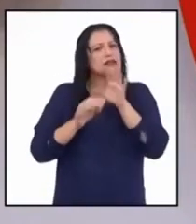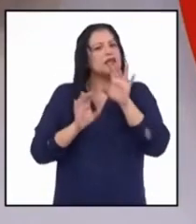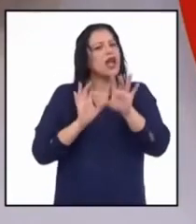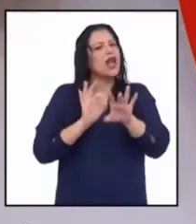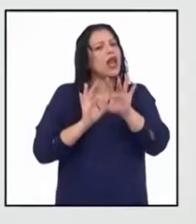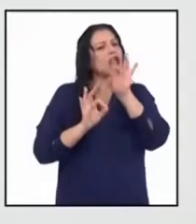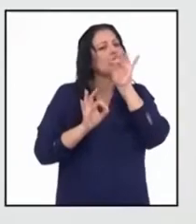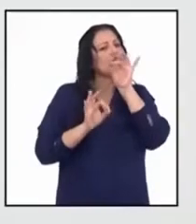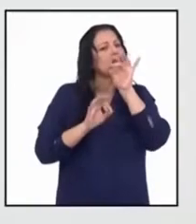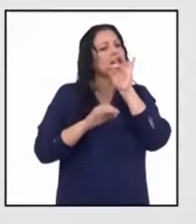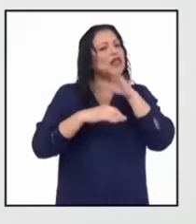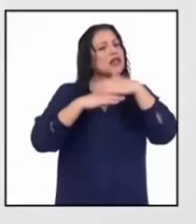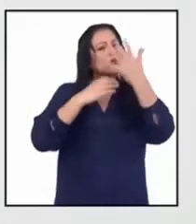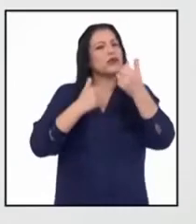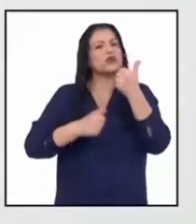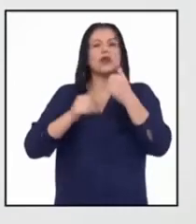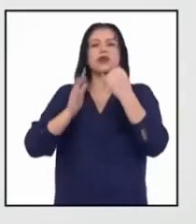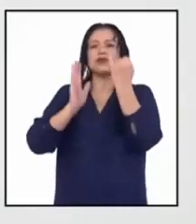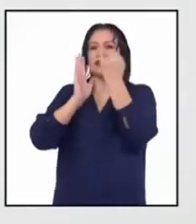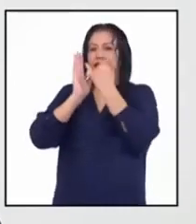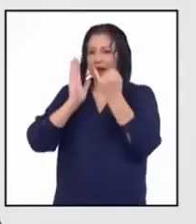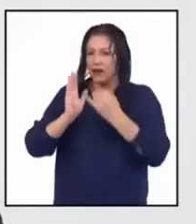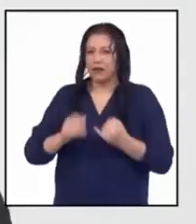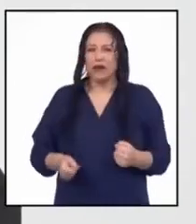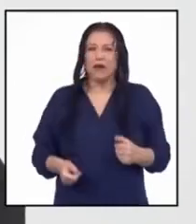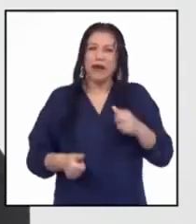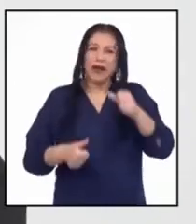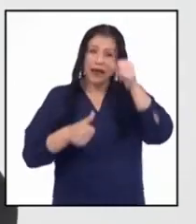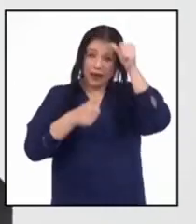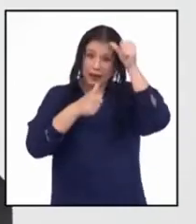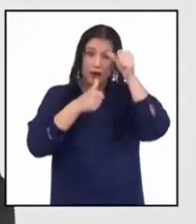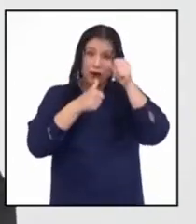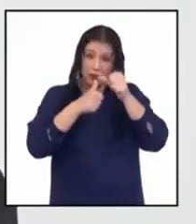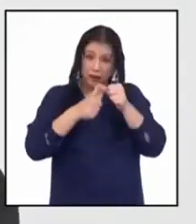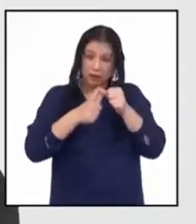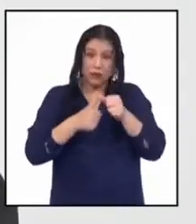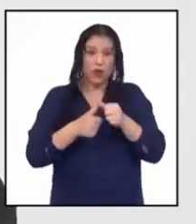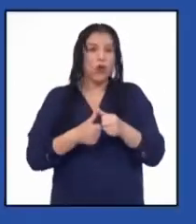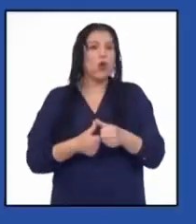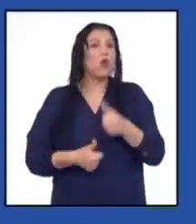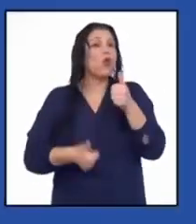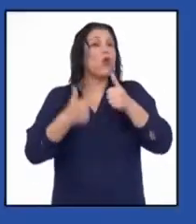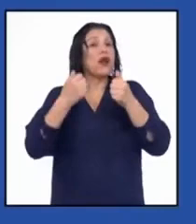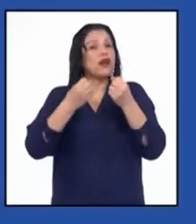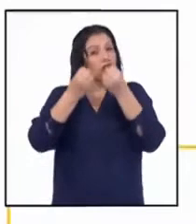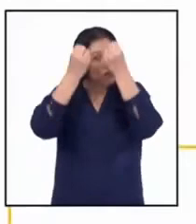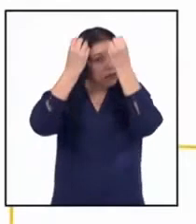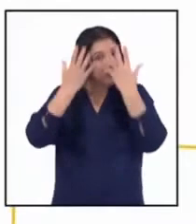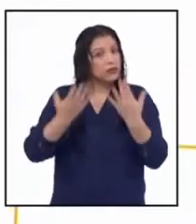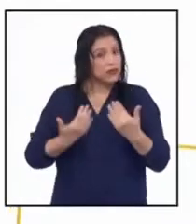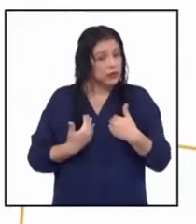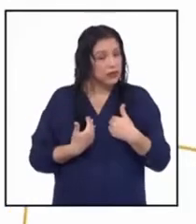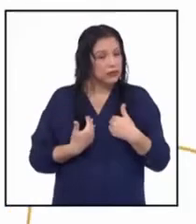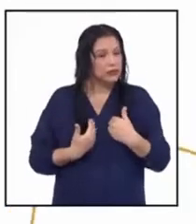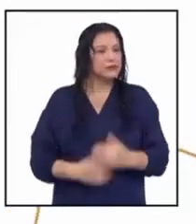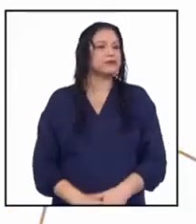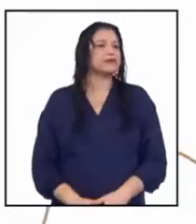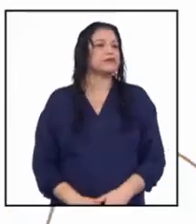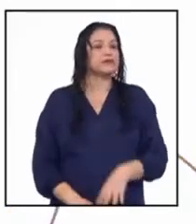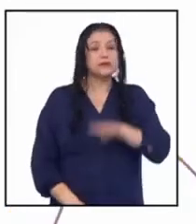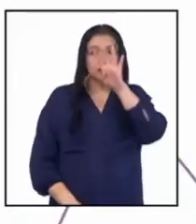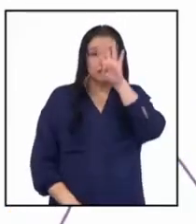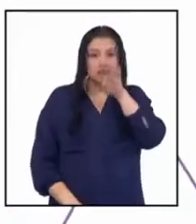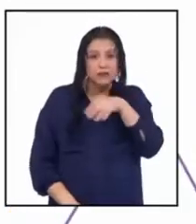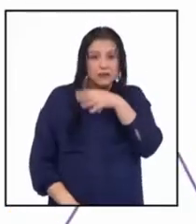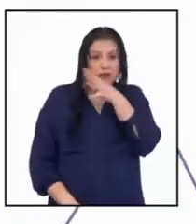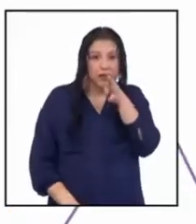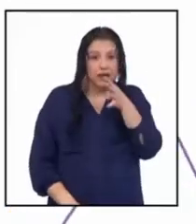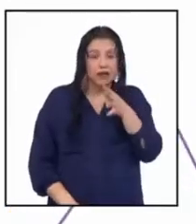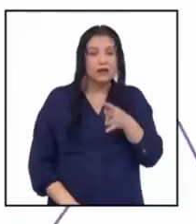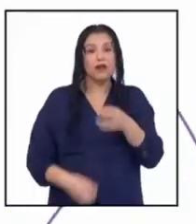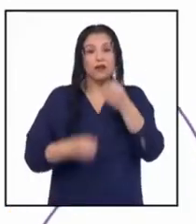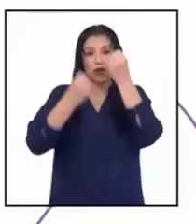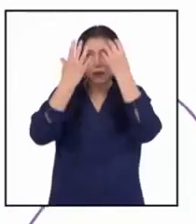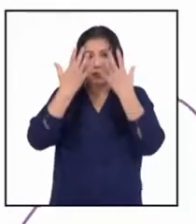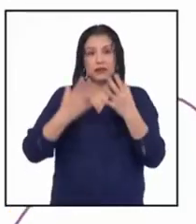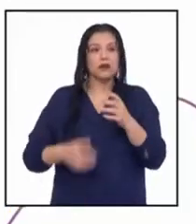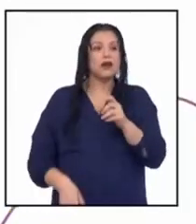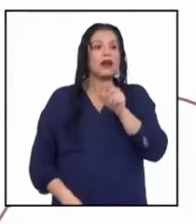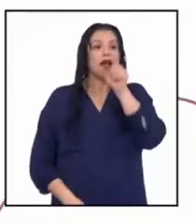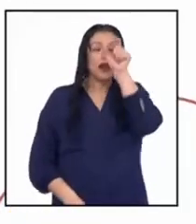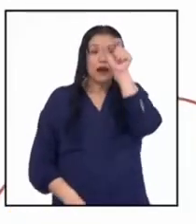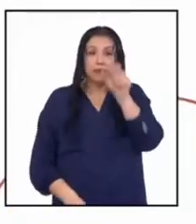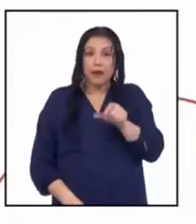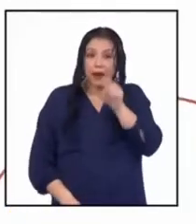gráfico más adecuado. ¿Les parece si recordamos los datos que tenemos? A partir de estos datos, la tabla